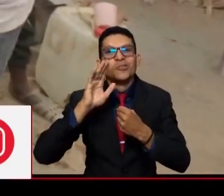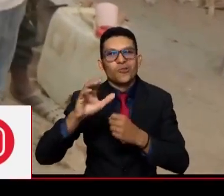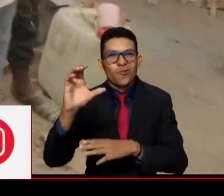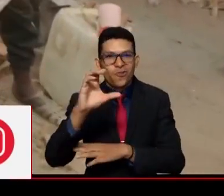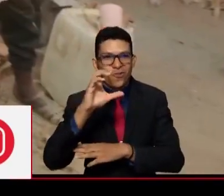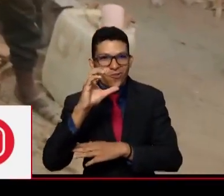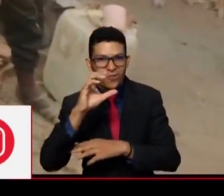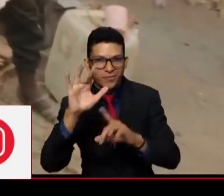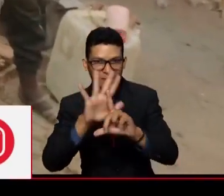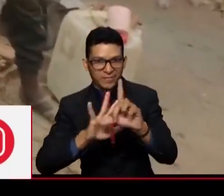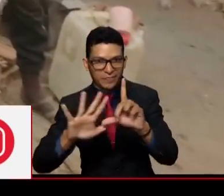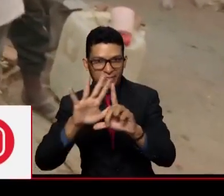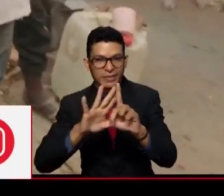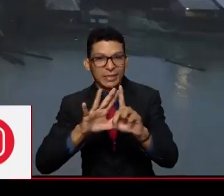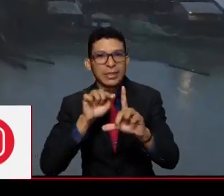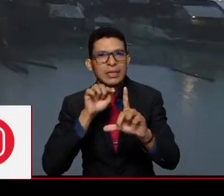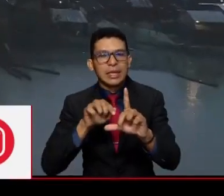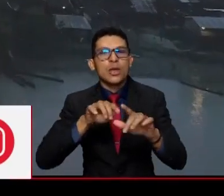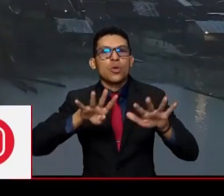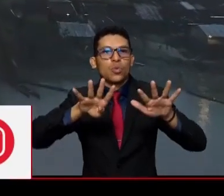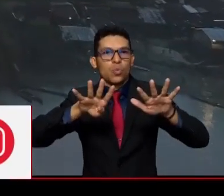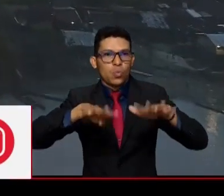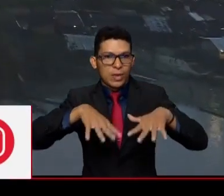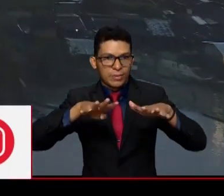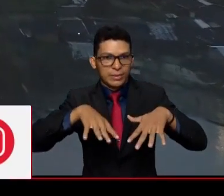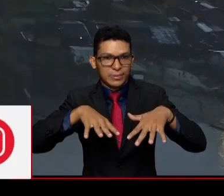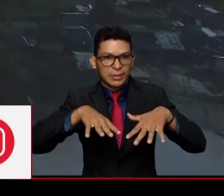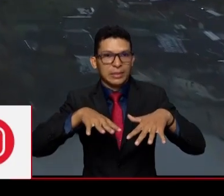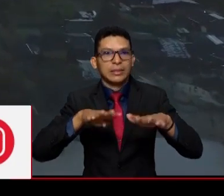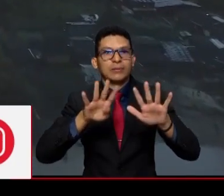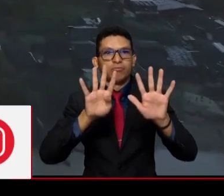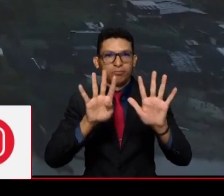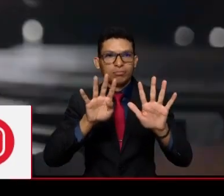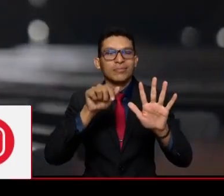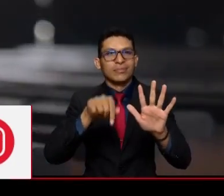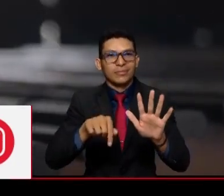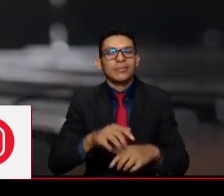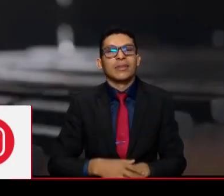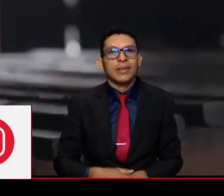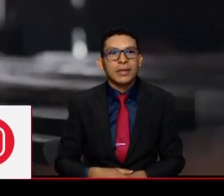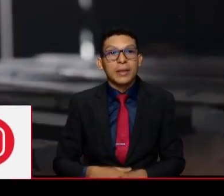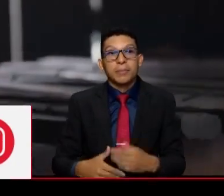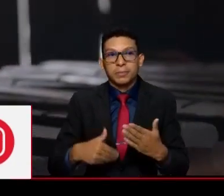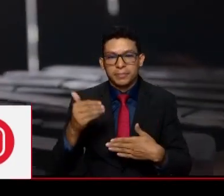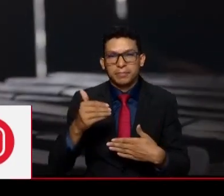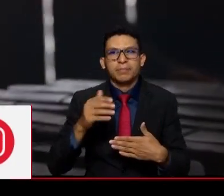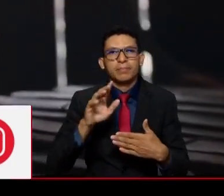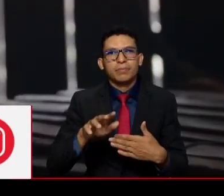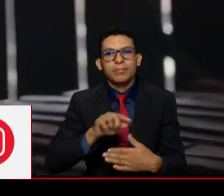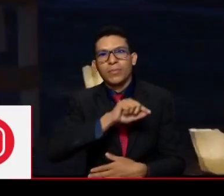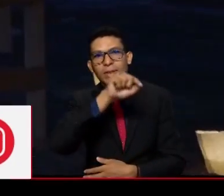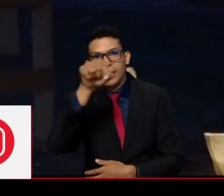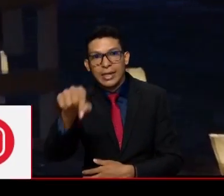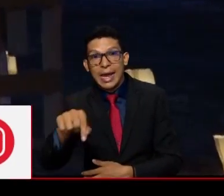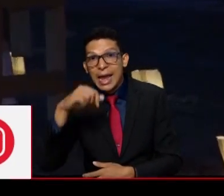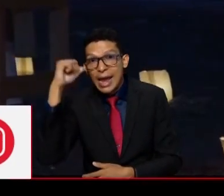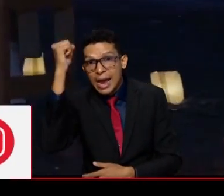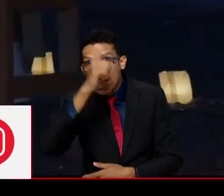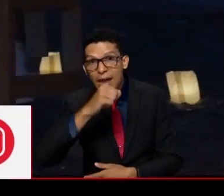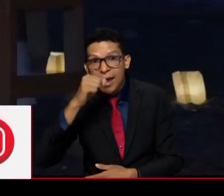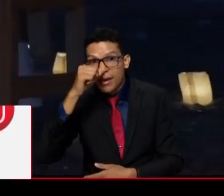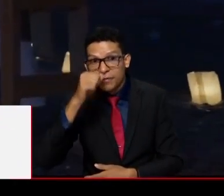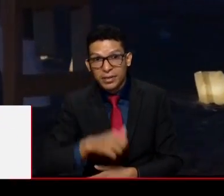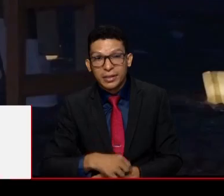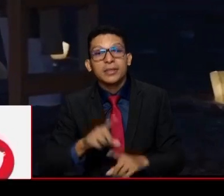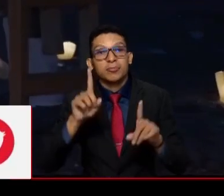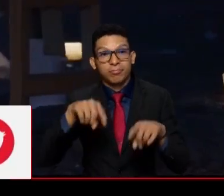viene produciendo desde hace 9 meses en 6 países de 3 continentes. La marimba colombiana nos permitió ir al África, estuvimos